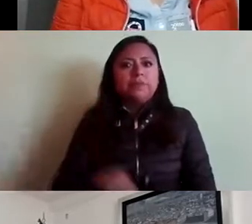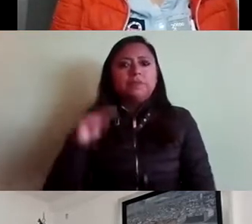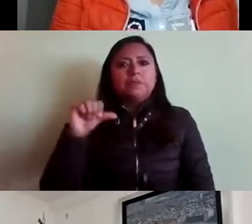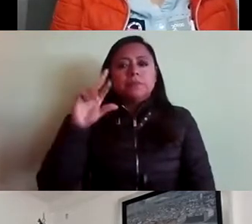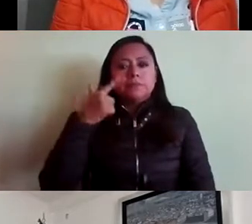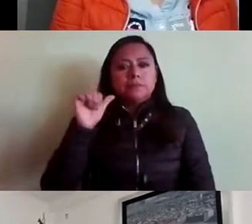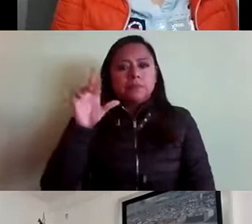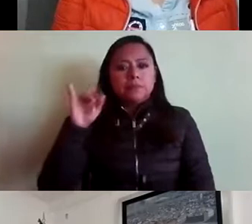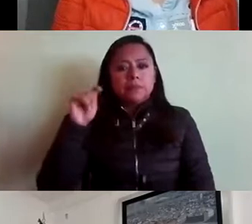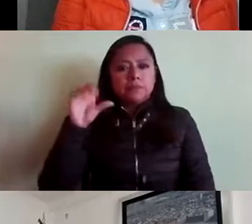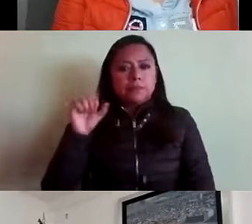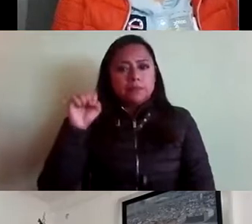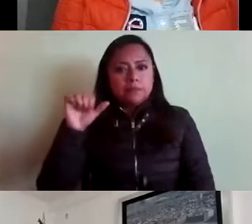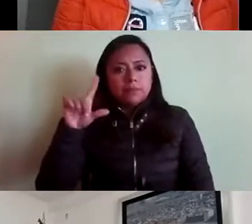Hernández